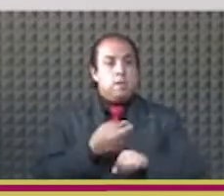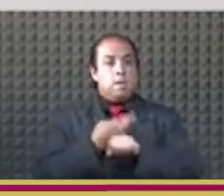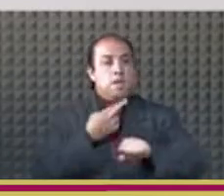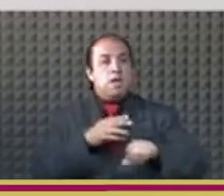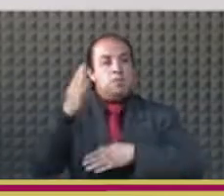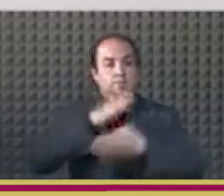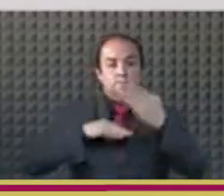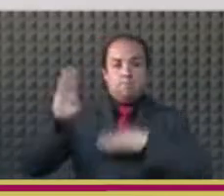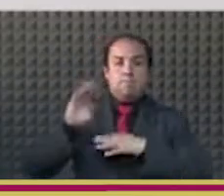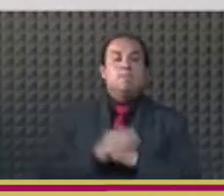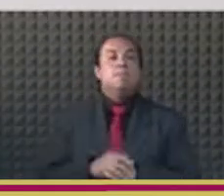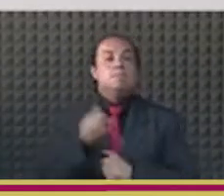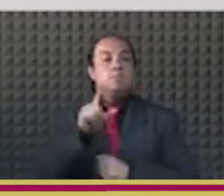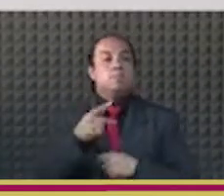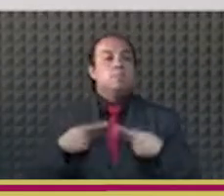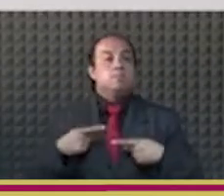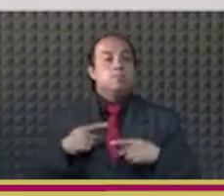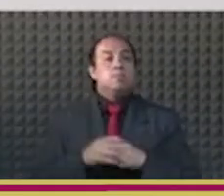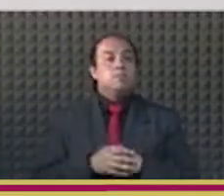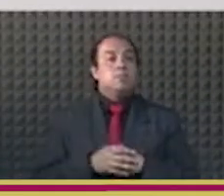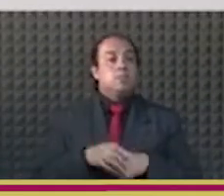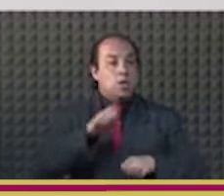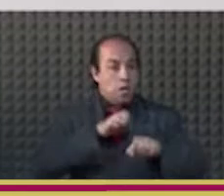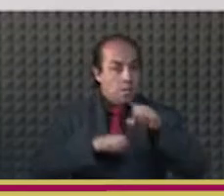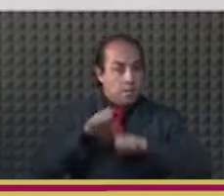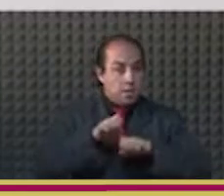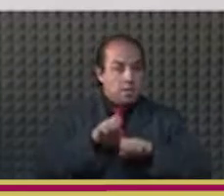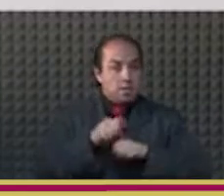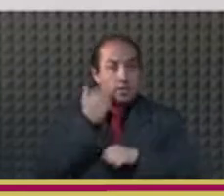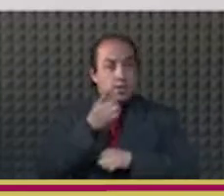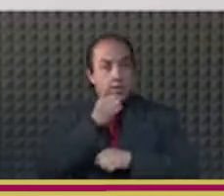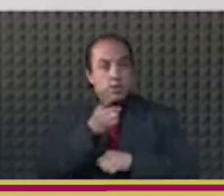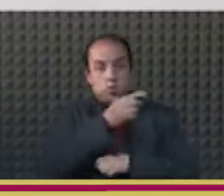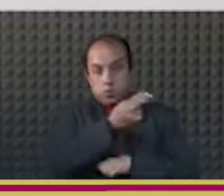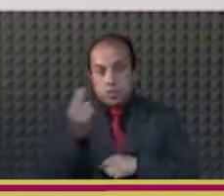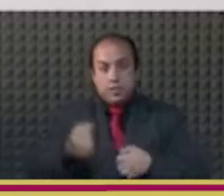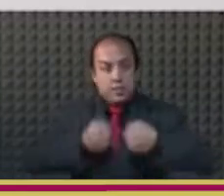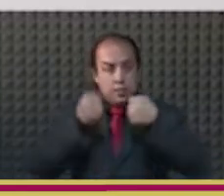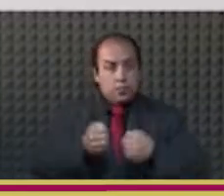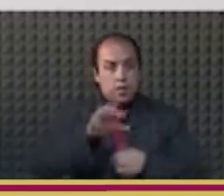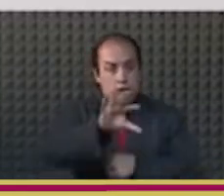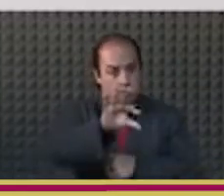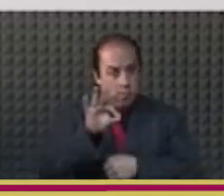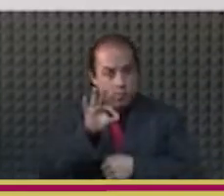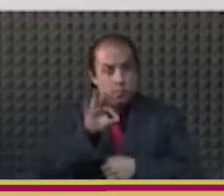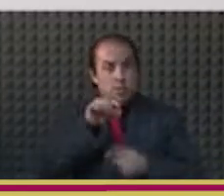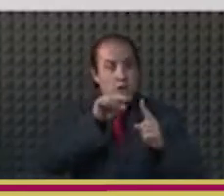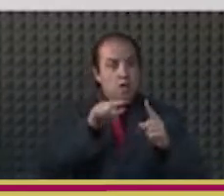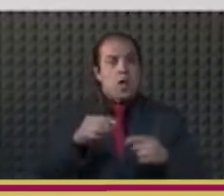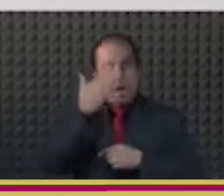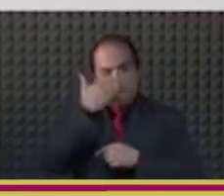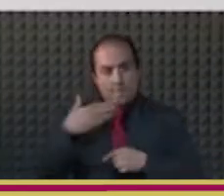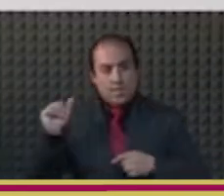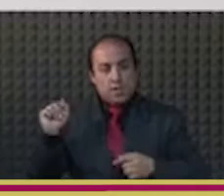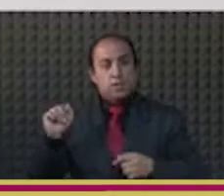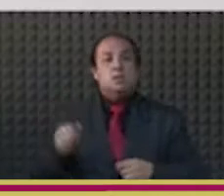los éxitos y a los empleadores quisiera decirles que tengan la certeza de que encontrarán el talento humano que